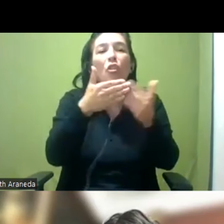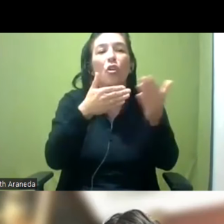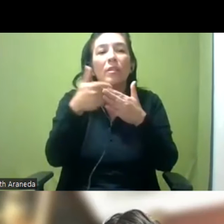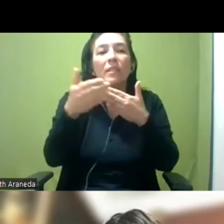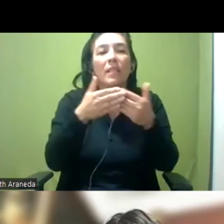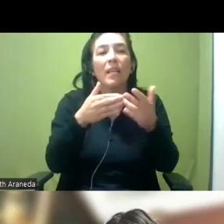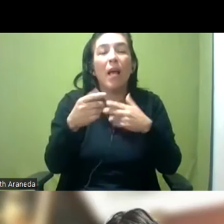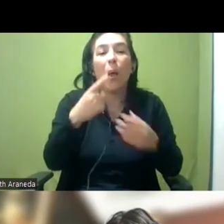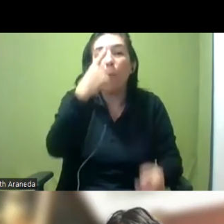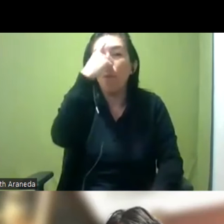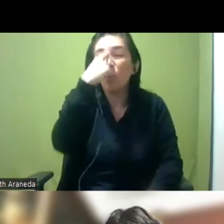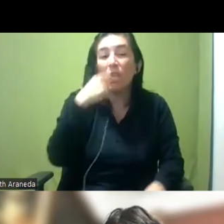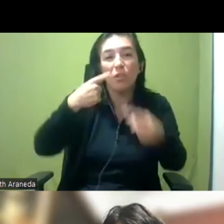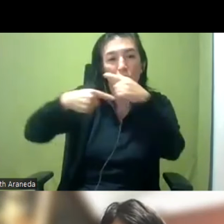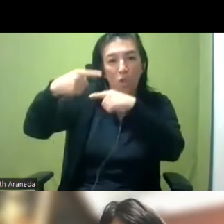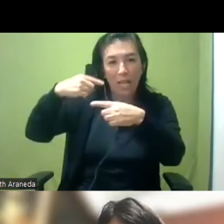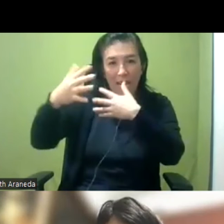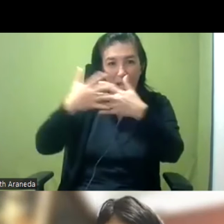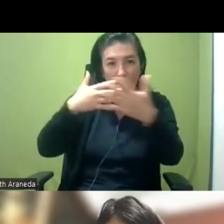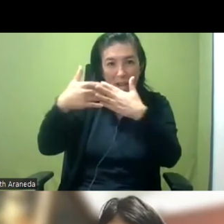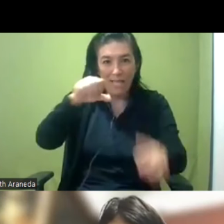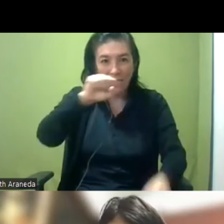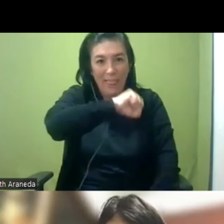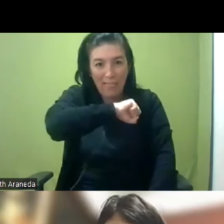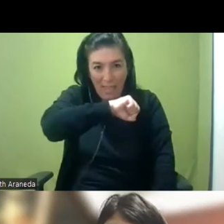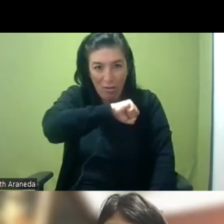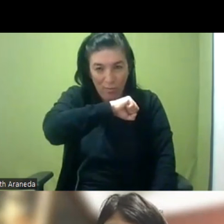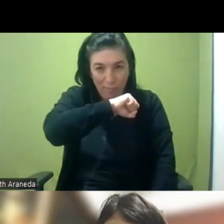al Museo de Historia Natural en Santiago. Ah,